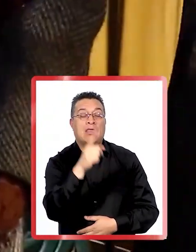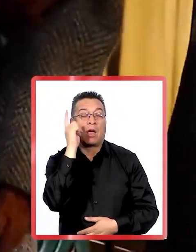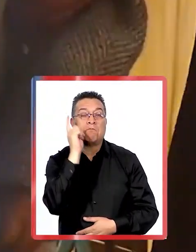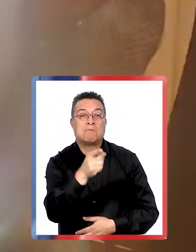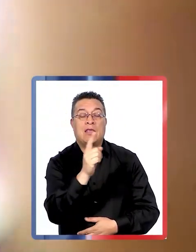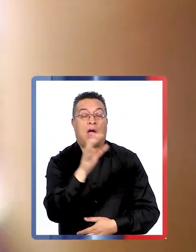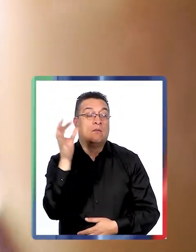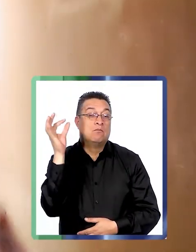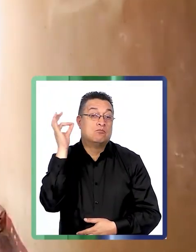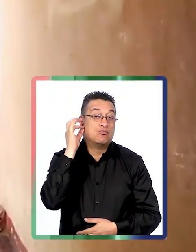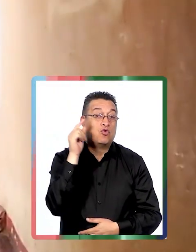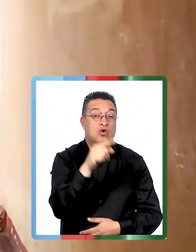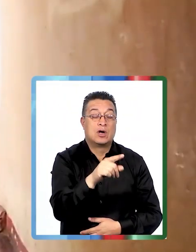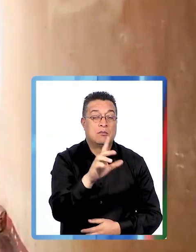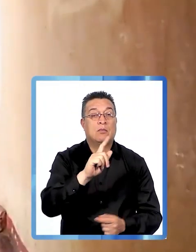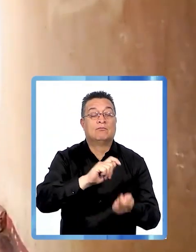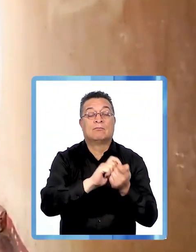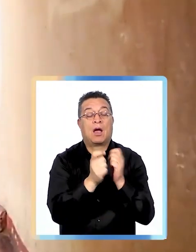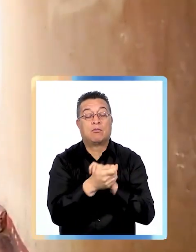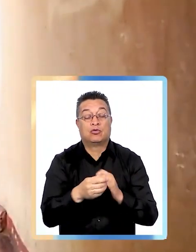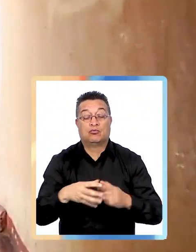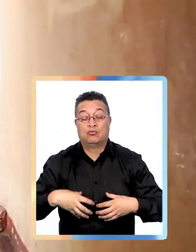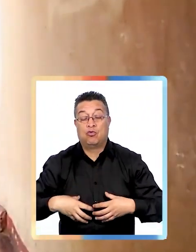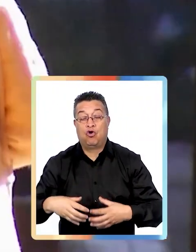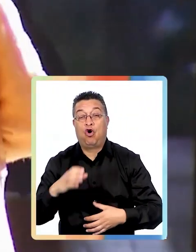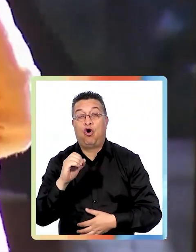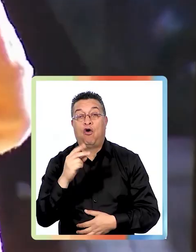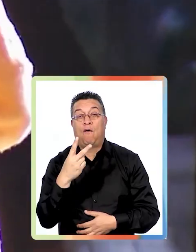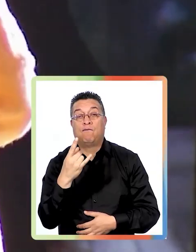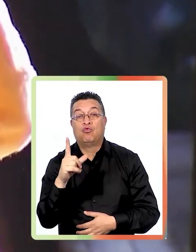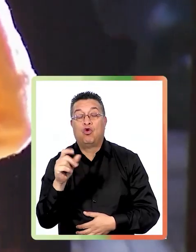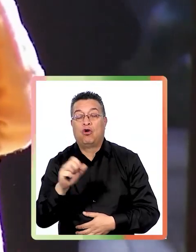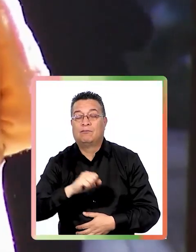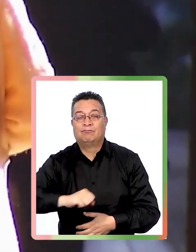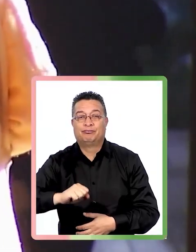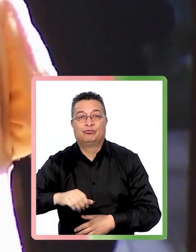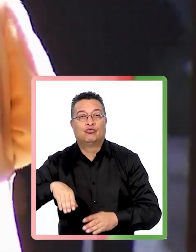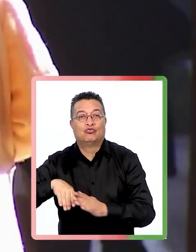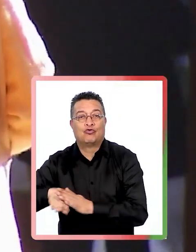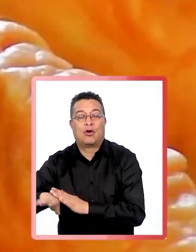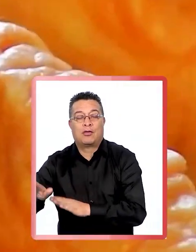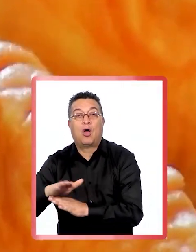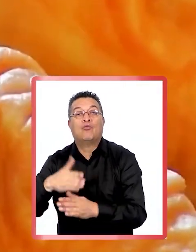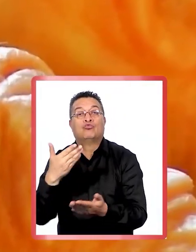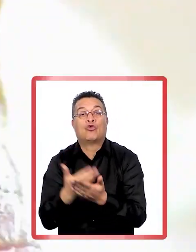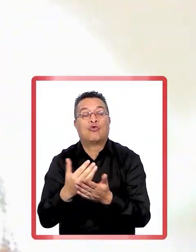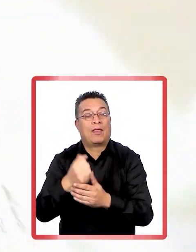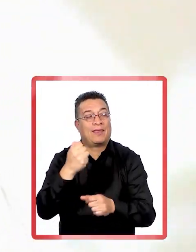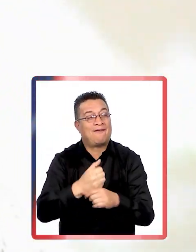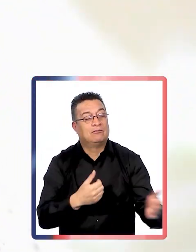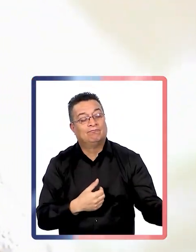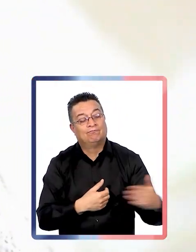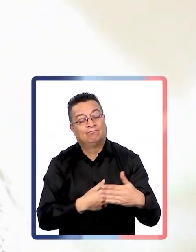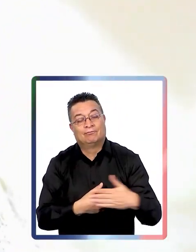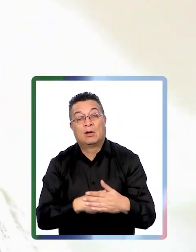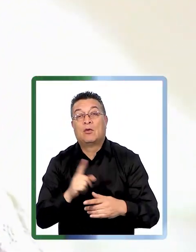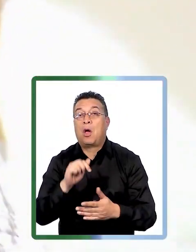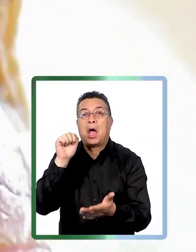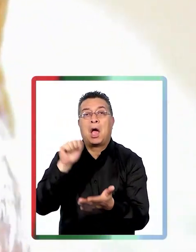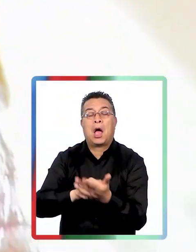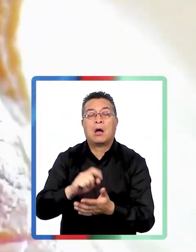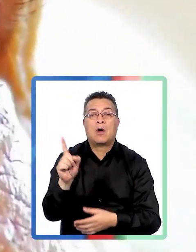prácticamente obligando a las mujeres a cambio de congelación de óvulos para que no se embarazaran y aprovecharlas laboralmente,